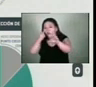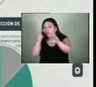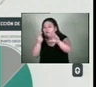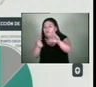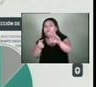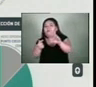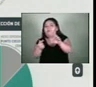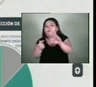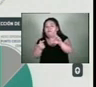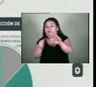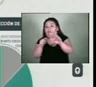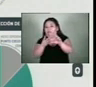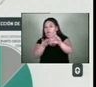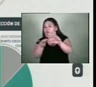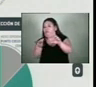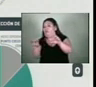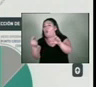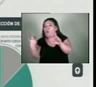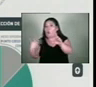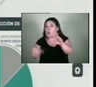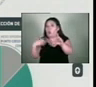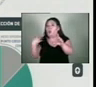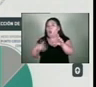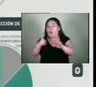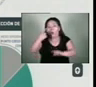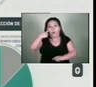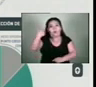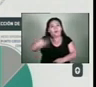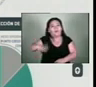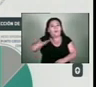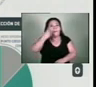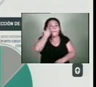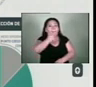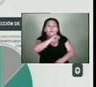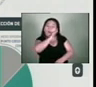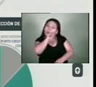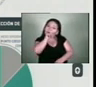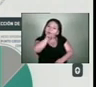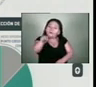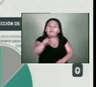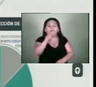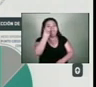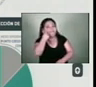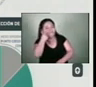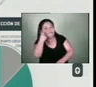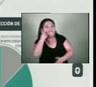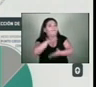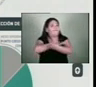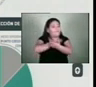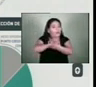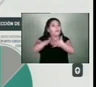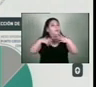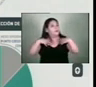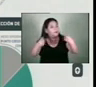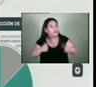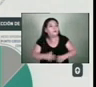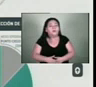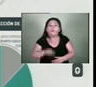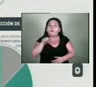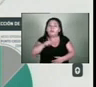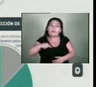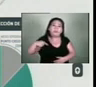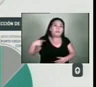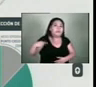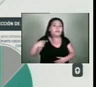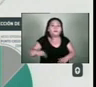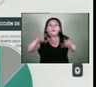pacientes, la gran cantidad de personas que se encuentran en estado crítico y grave. Por eso, no bajemos la guardia. Siempre